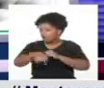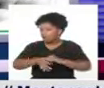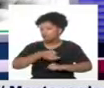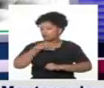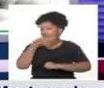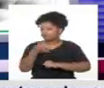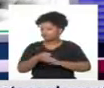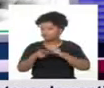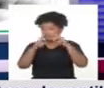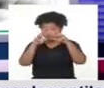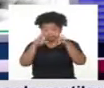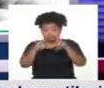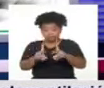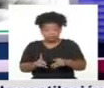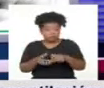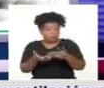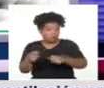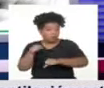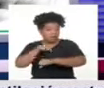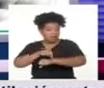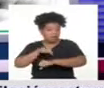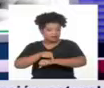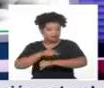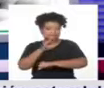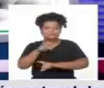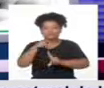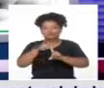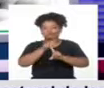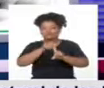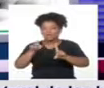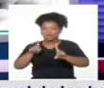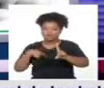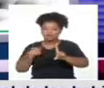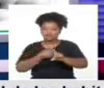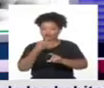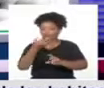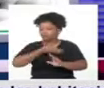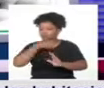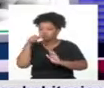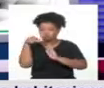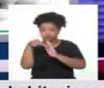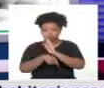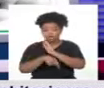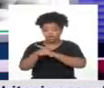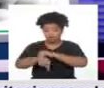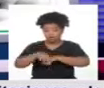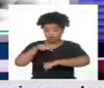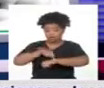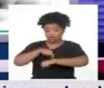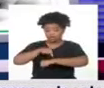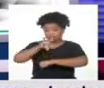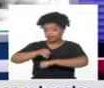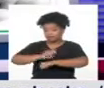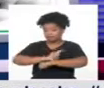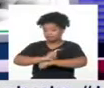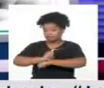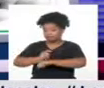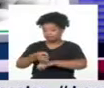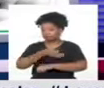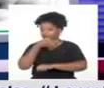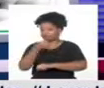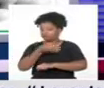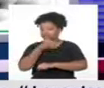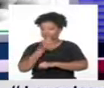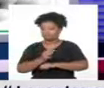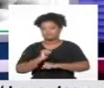hasta este momento? De estos temas estaremos ampliando en la segunda media hora de esta conferencia de prensa. Solo en